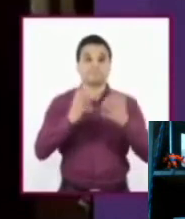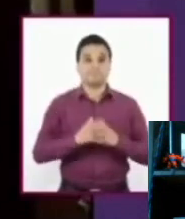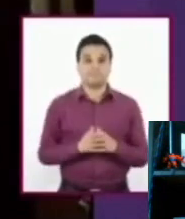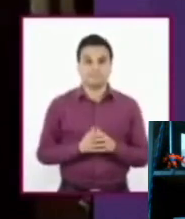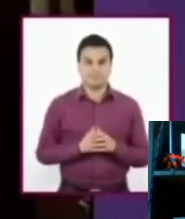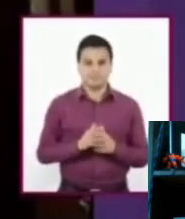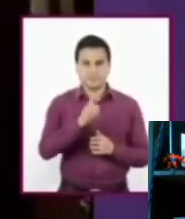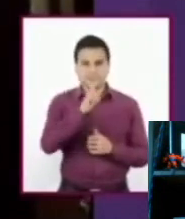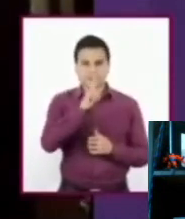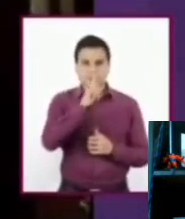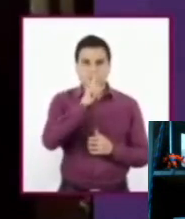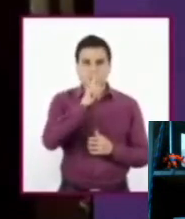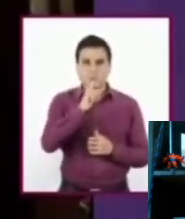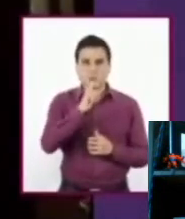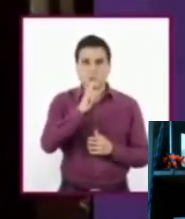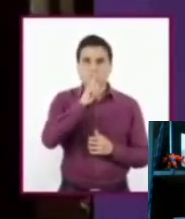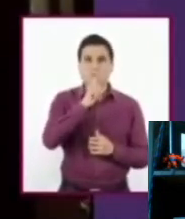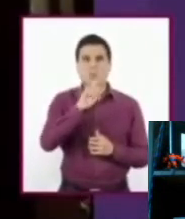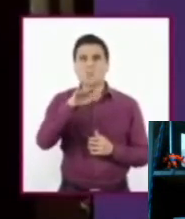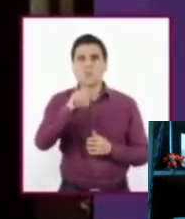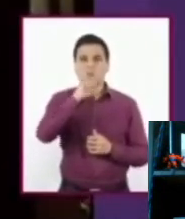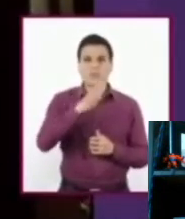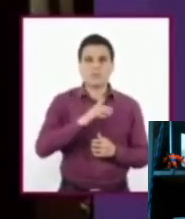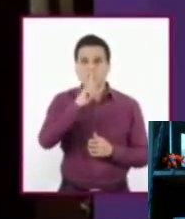y tú más